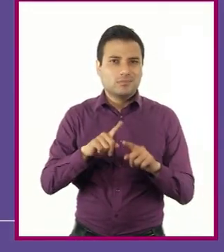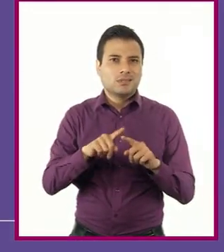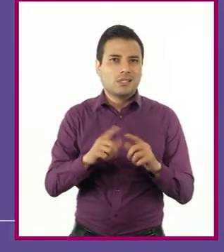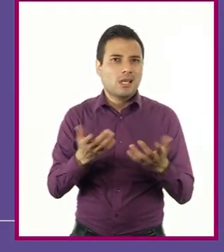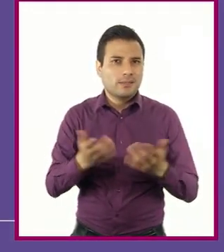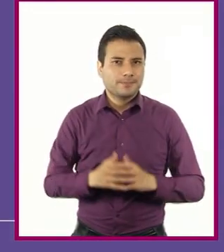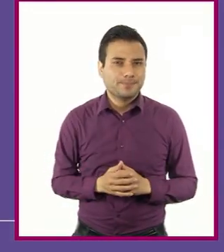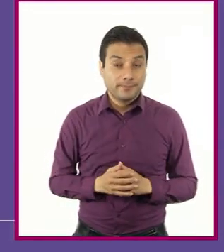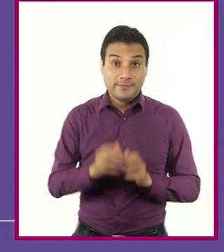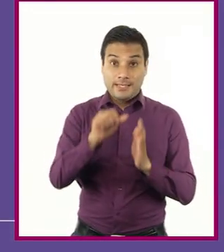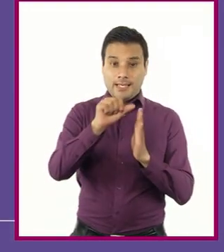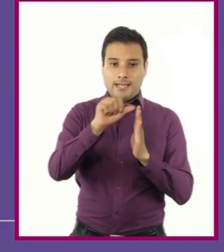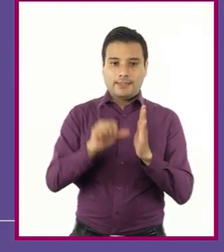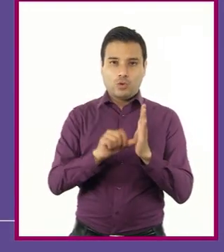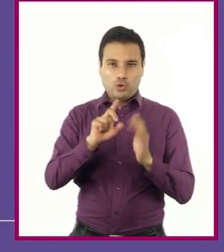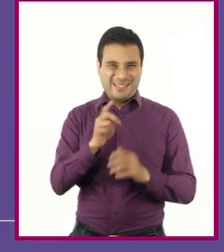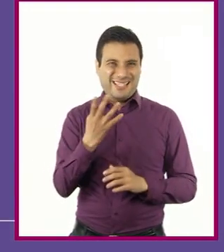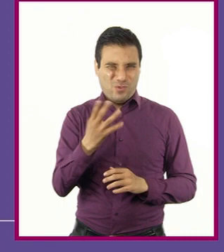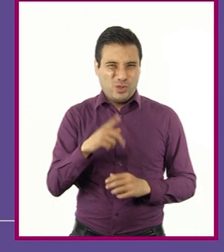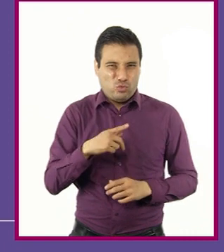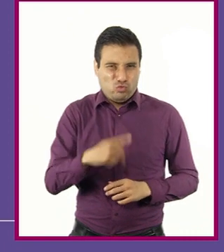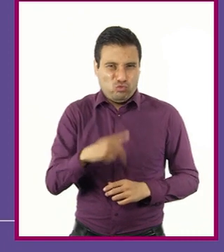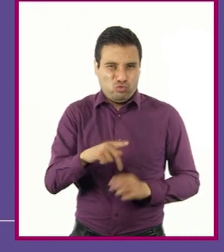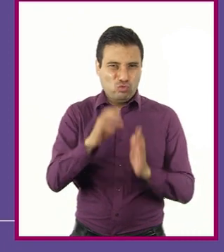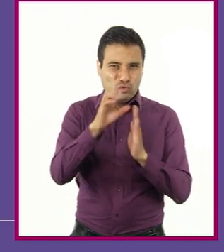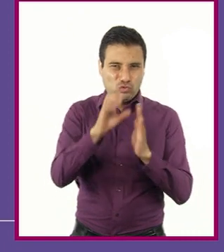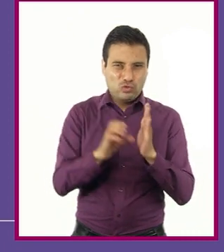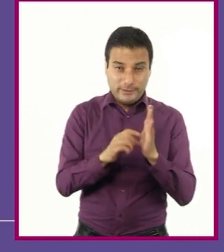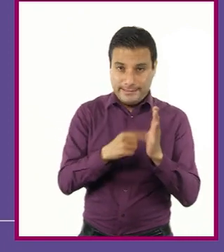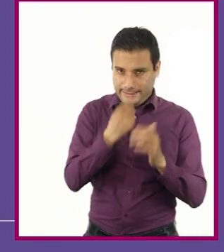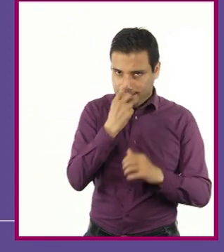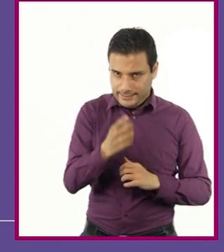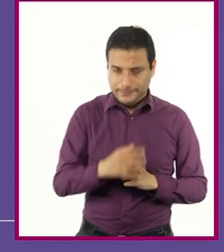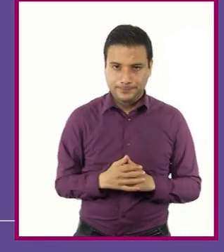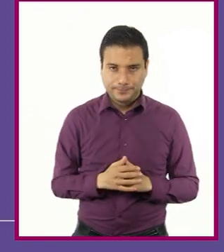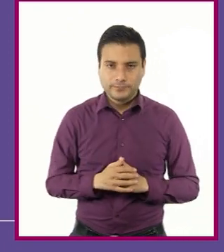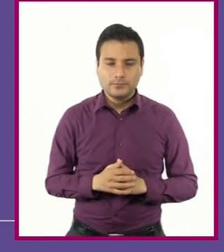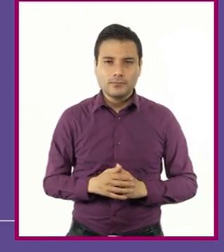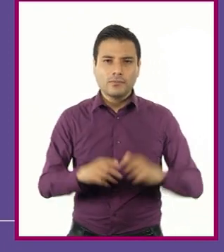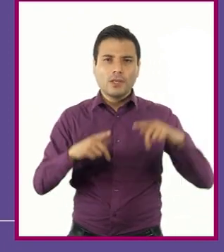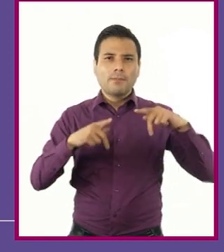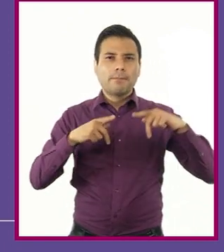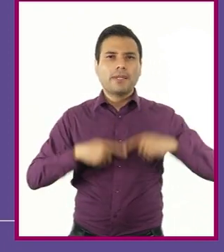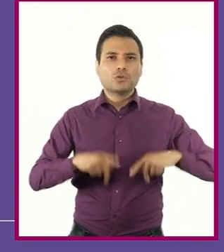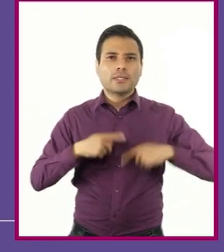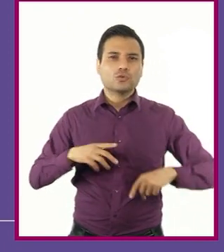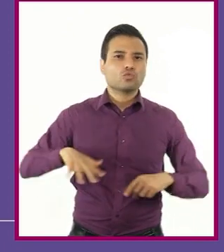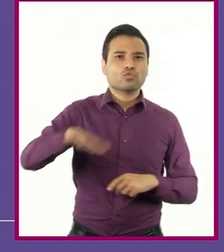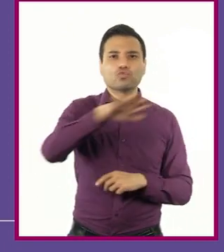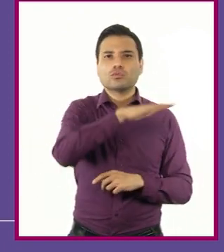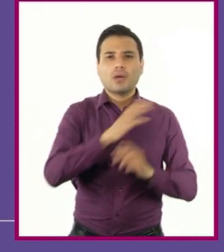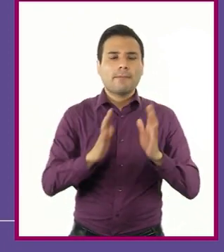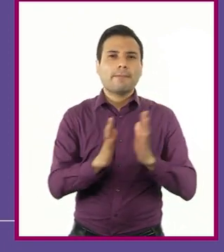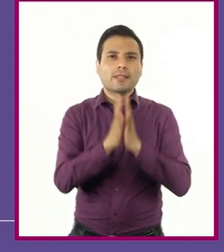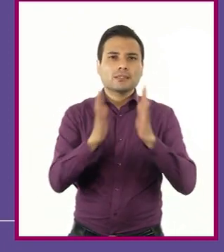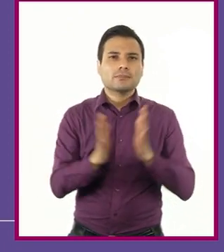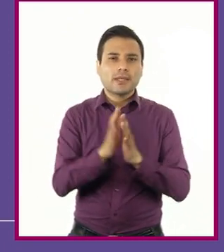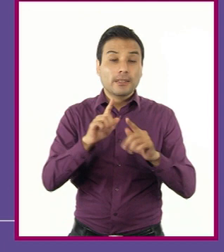acuerdo con el artículo 34 de nuestra Carta Magna, son ciudadanos de la República los varones y mujeres